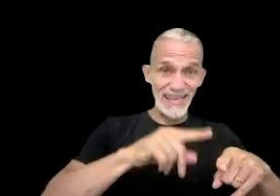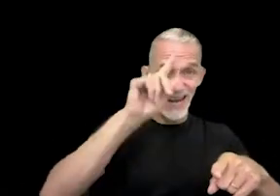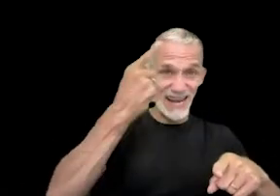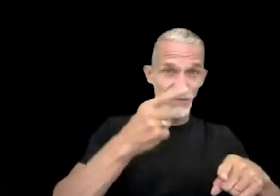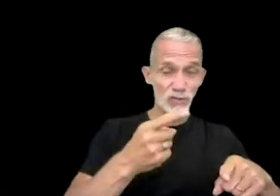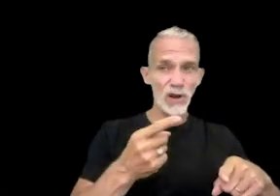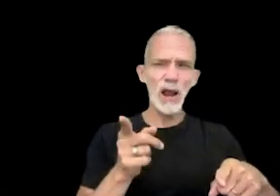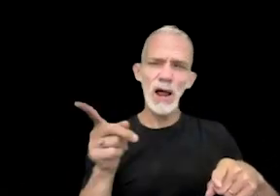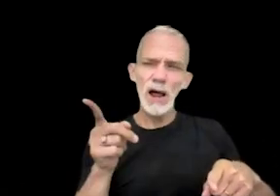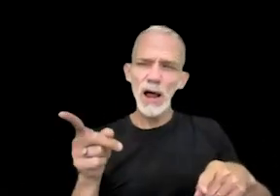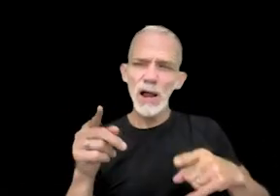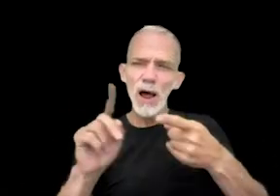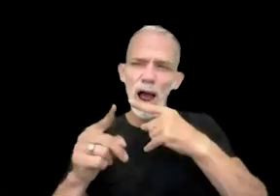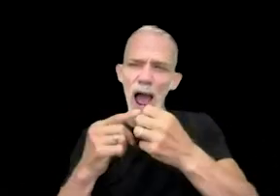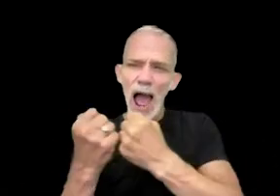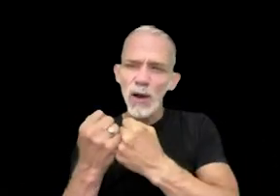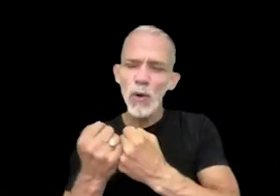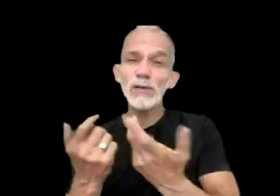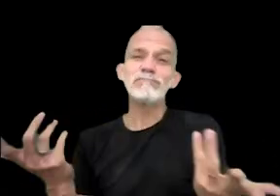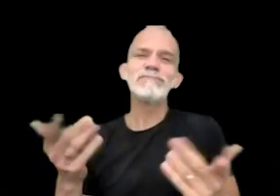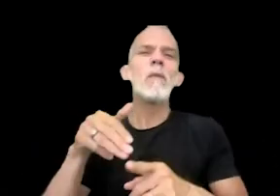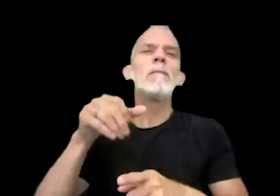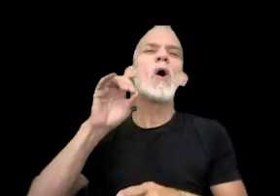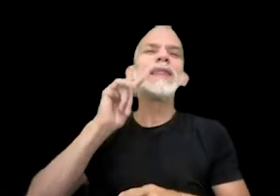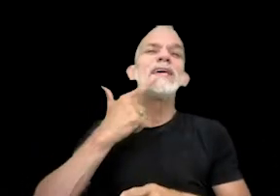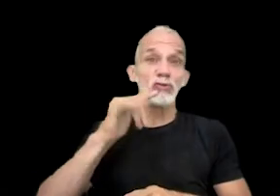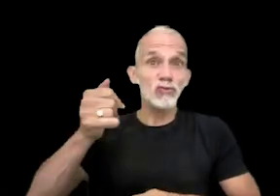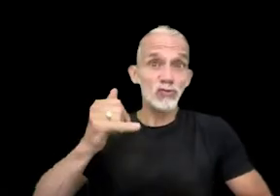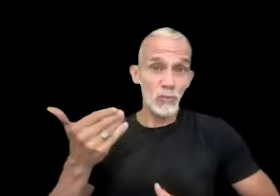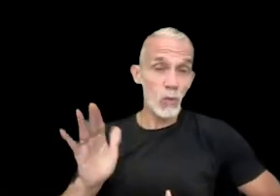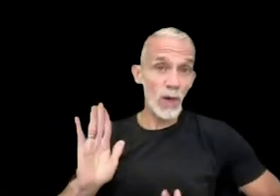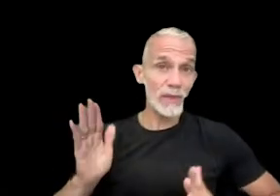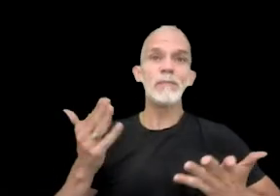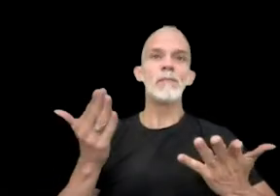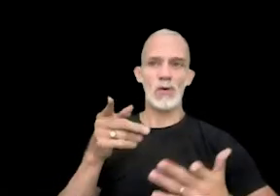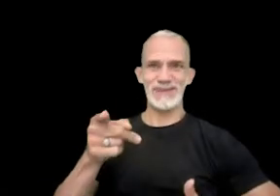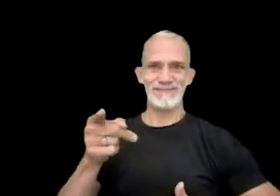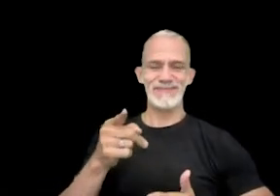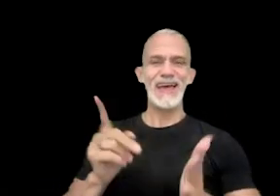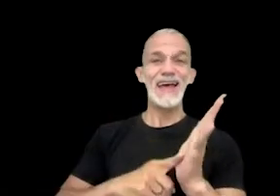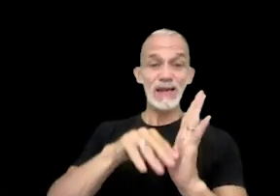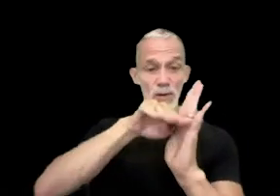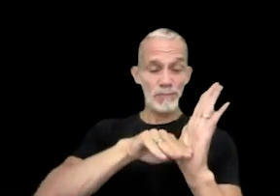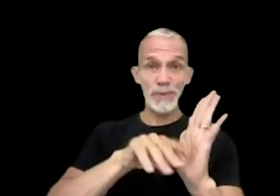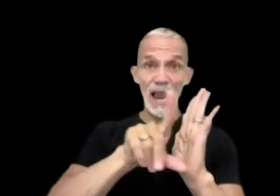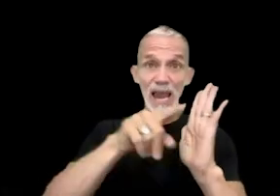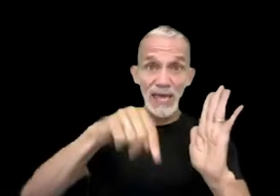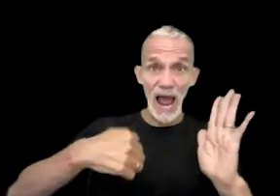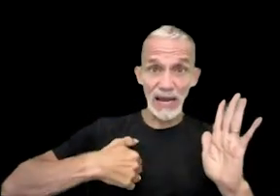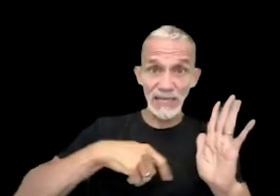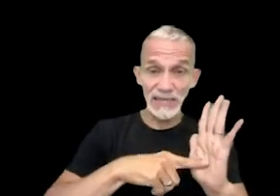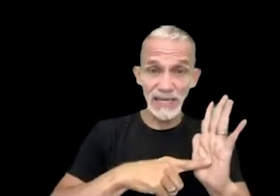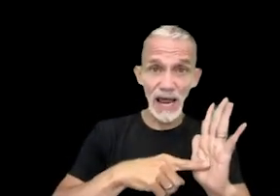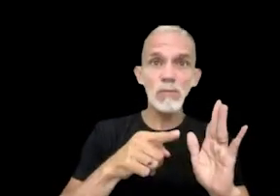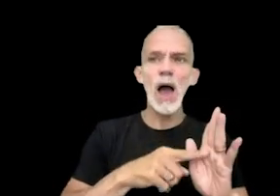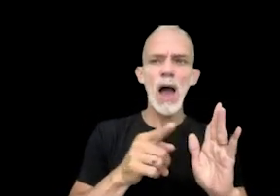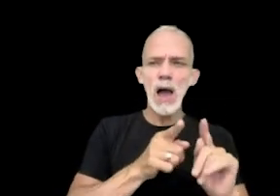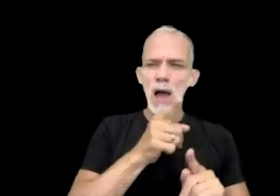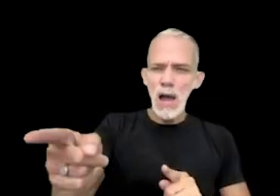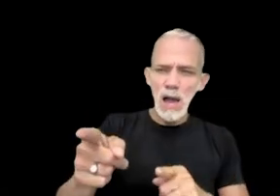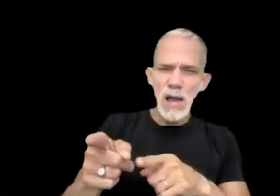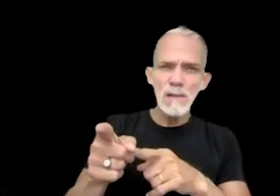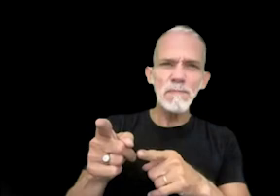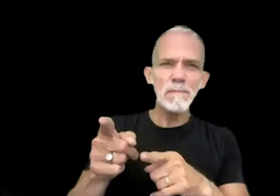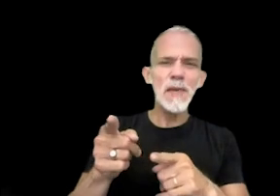situación fraudulenta por tratados? Bueno, Molinos vino a decirme, sí, puede ser. ¿Por qué? Porque esa regla doméstica va a estar atacando cuando